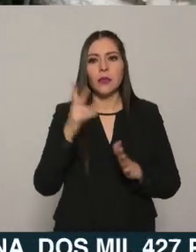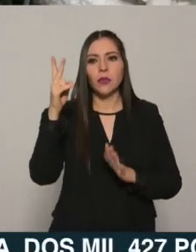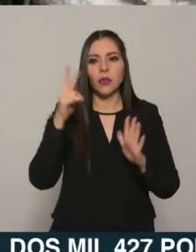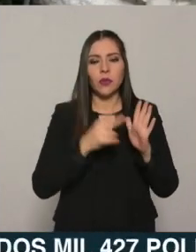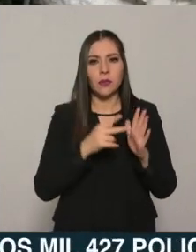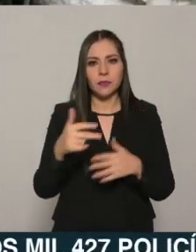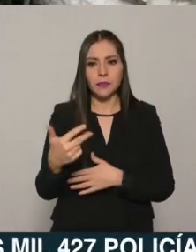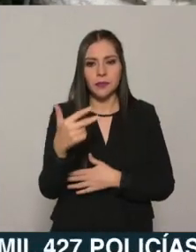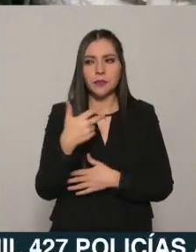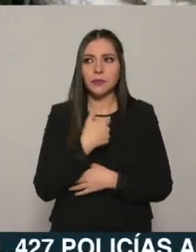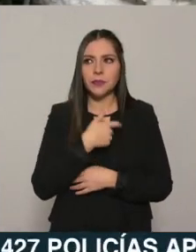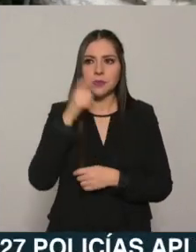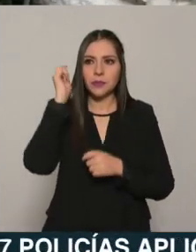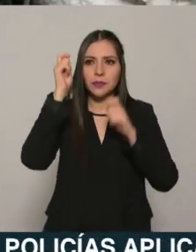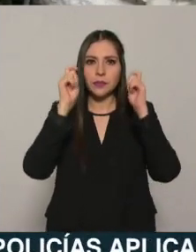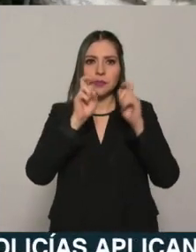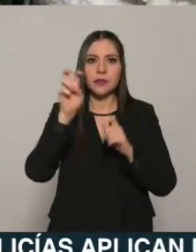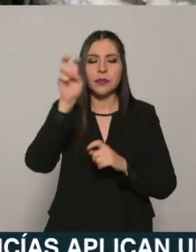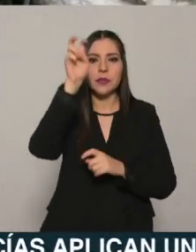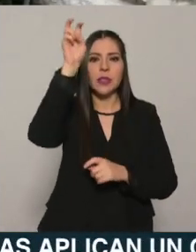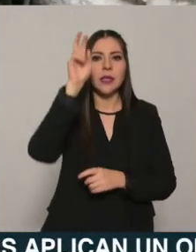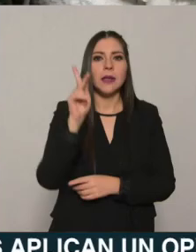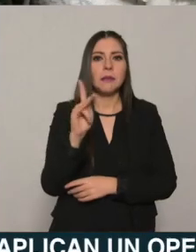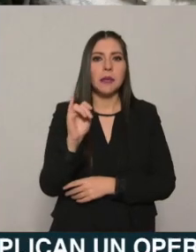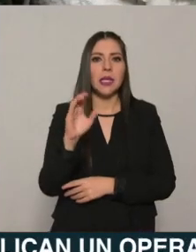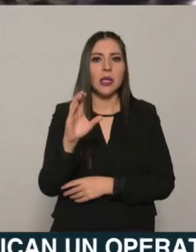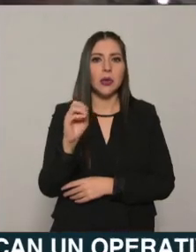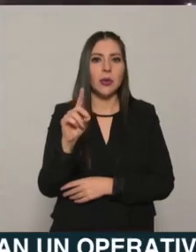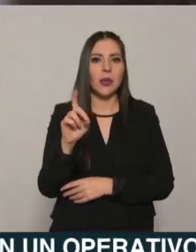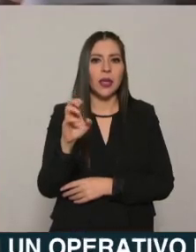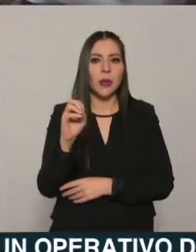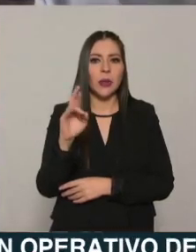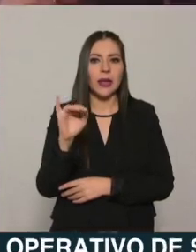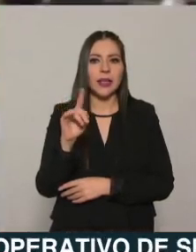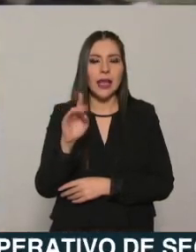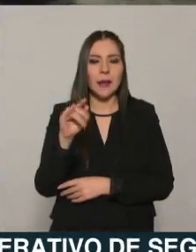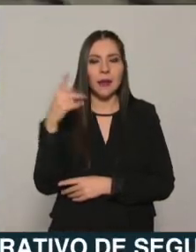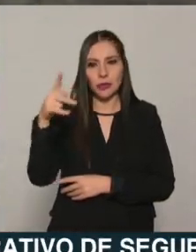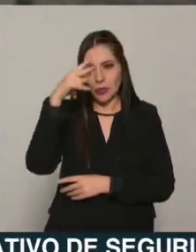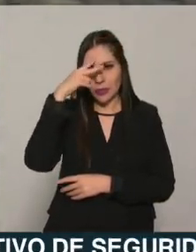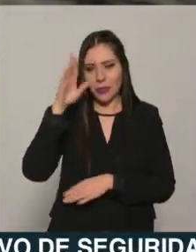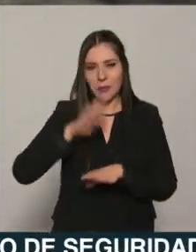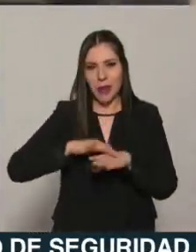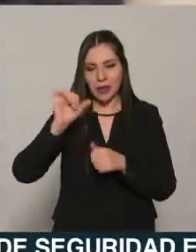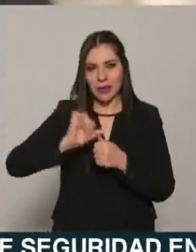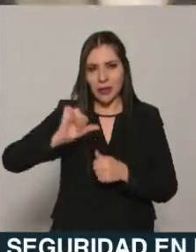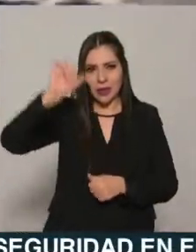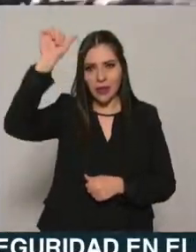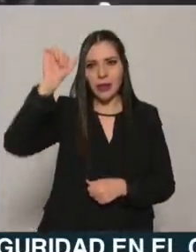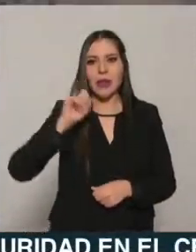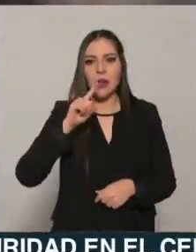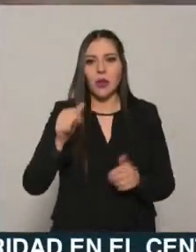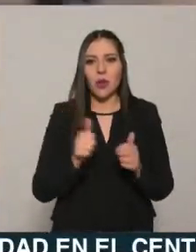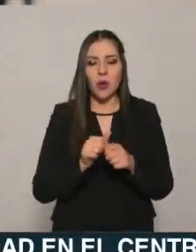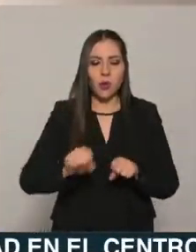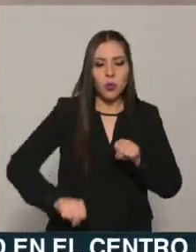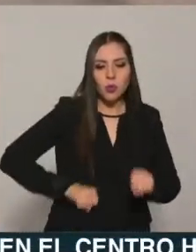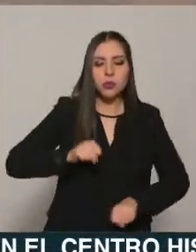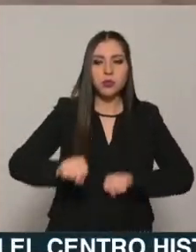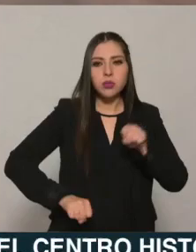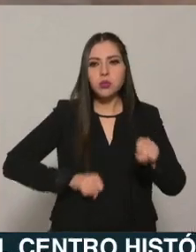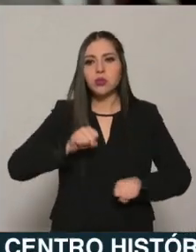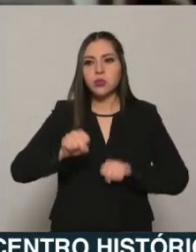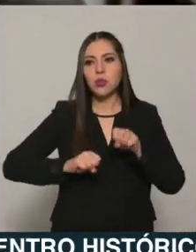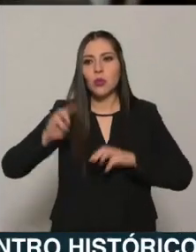el pico de Orizaba, la montaña más alta de México, de esta forma, combinando bicicleta de carretera, de montaña y luego ya a pie hasta la